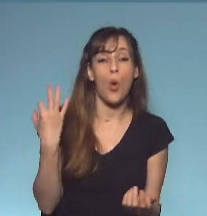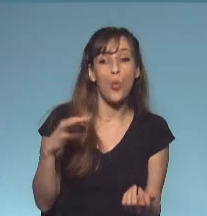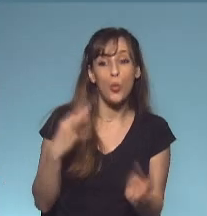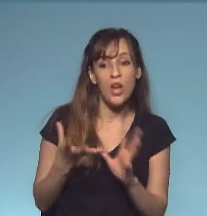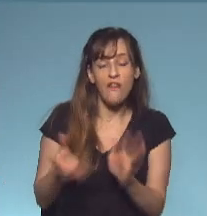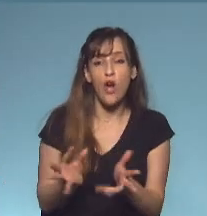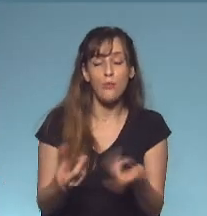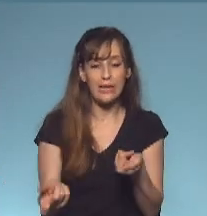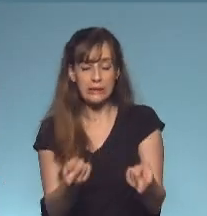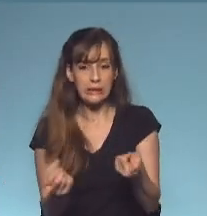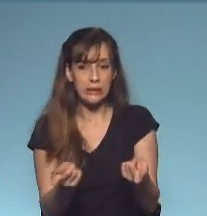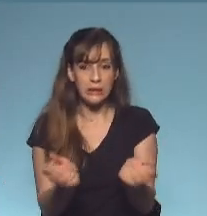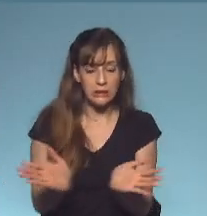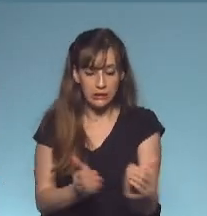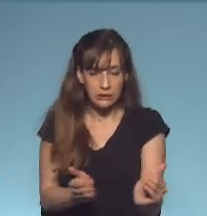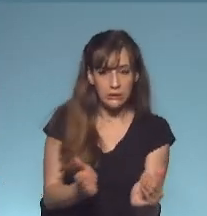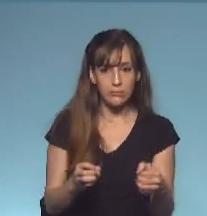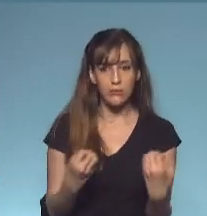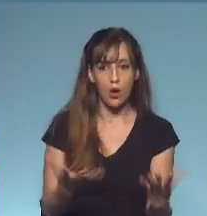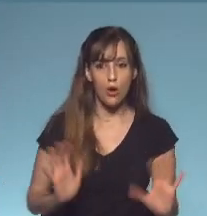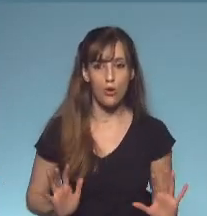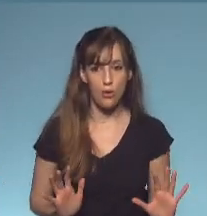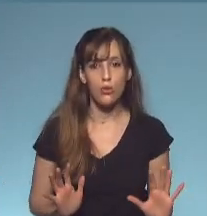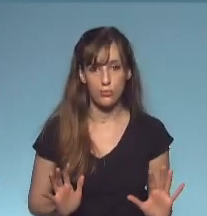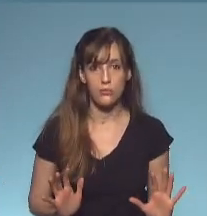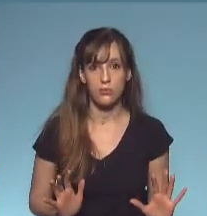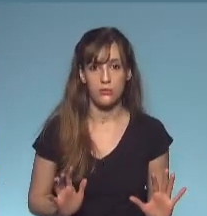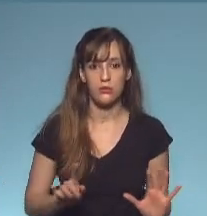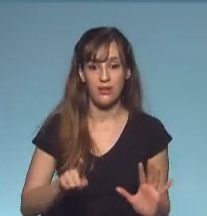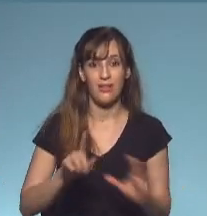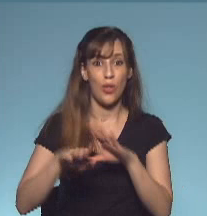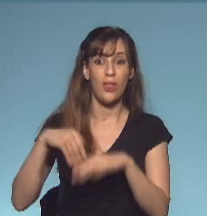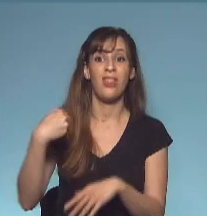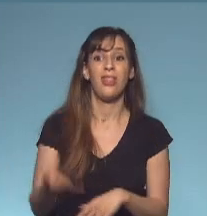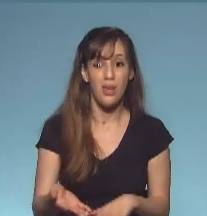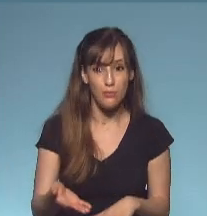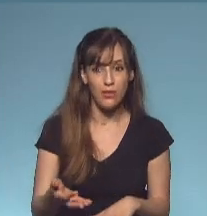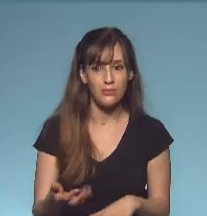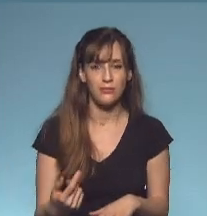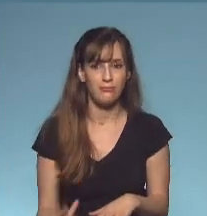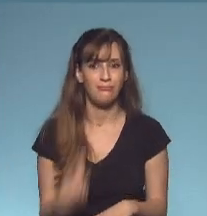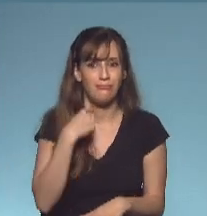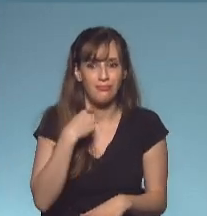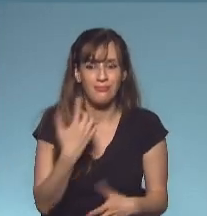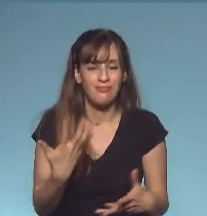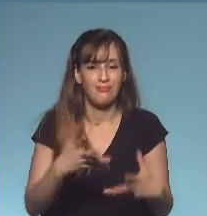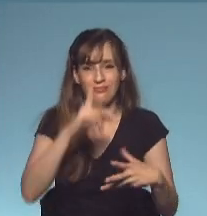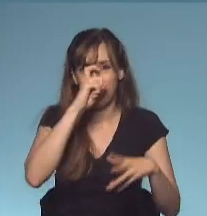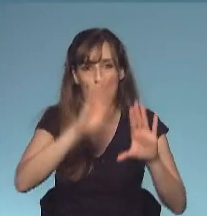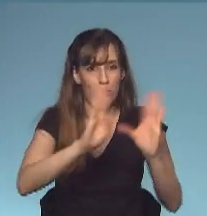forma de evitar los contagios masivos y que eso después termine desbordando el sistema de